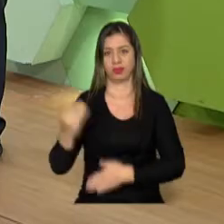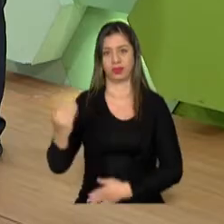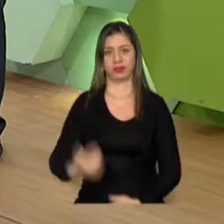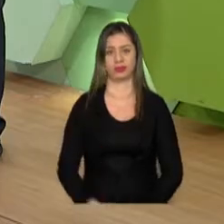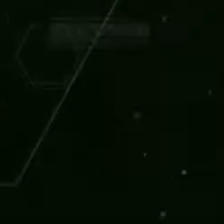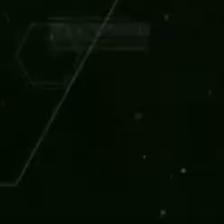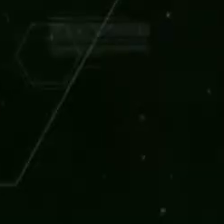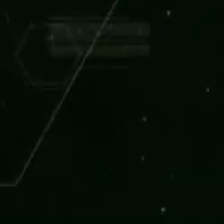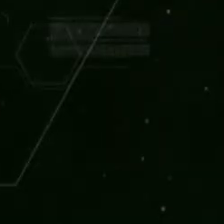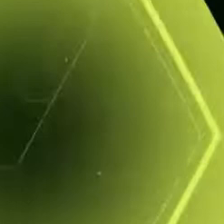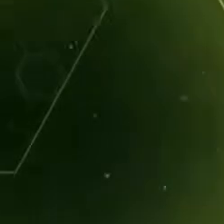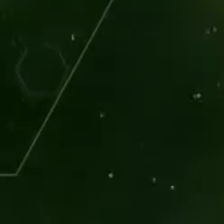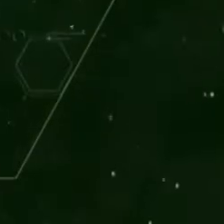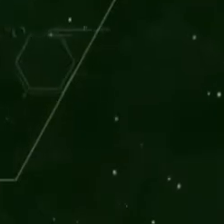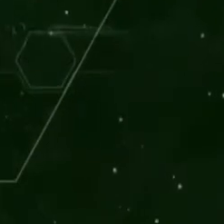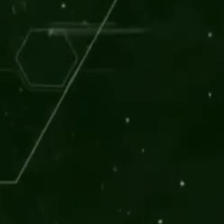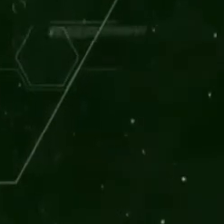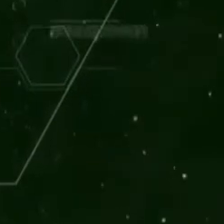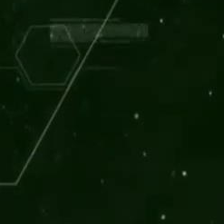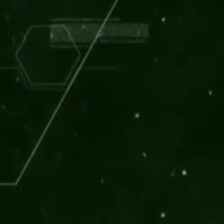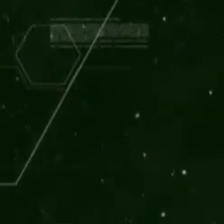vayan.